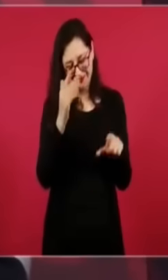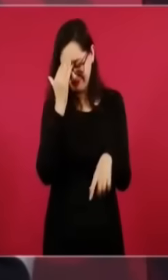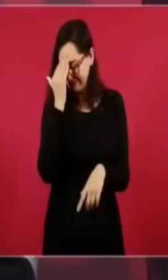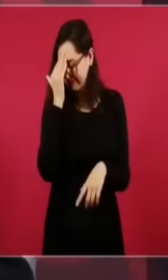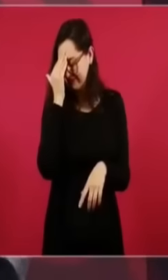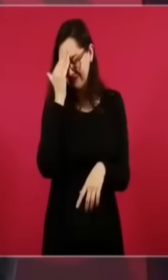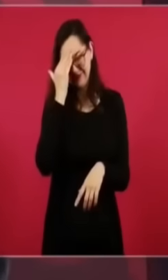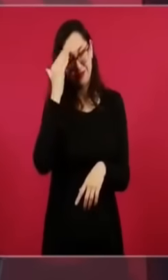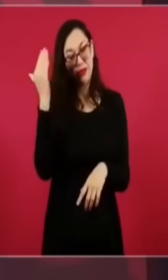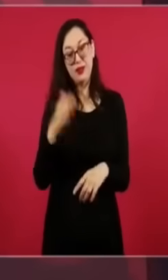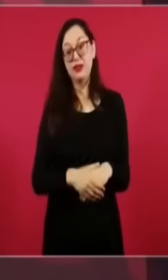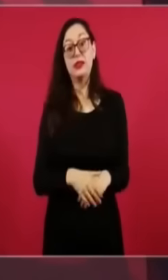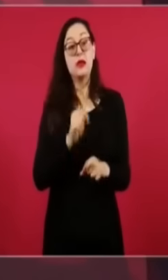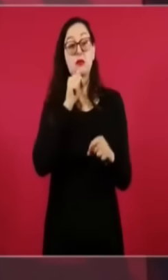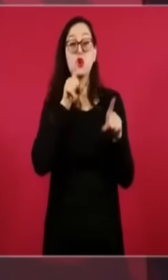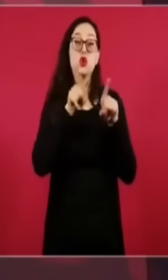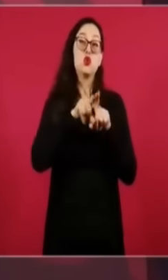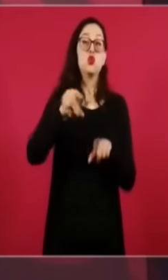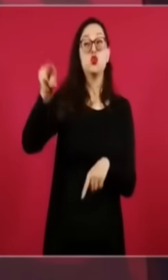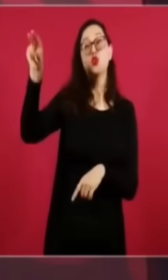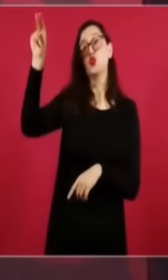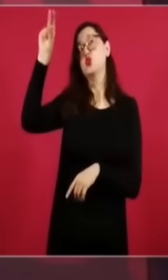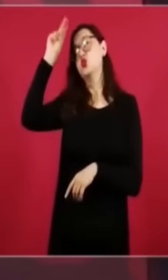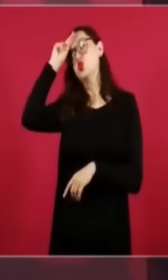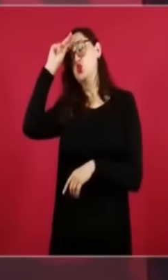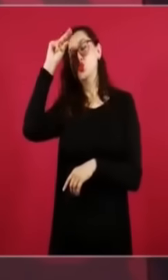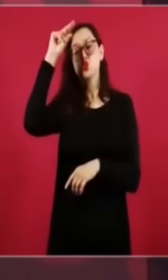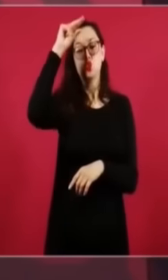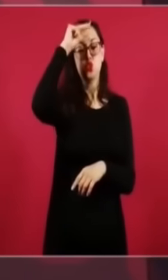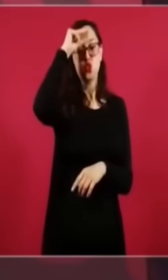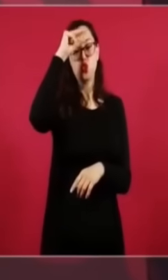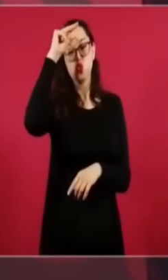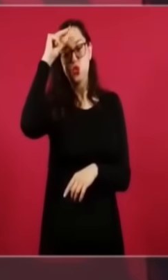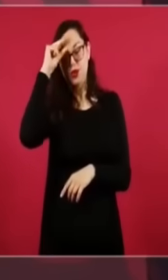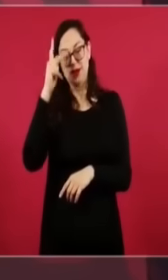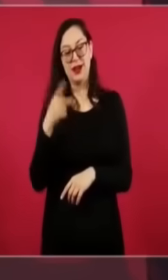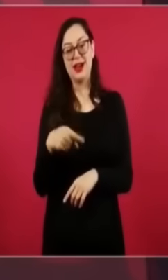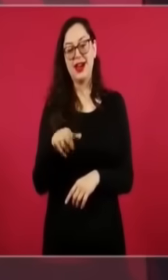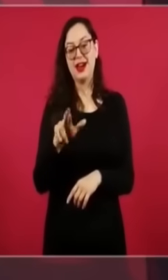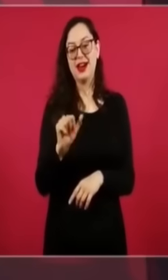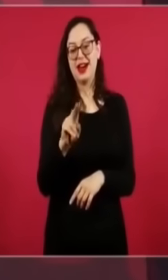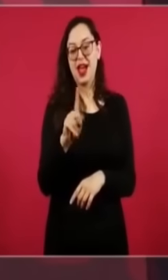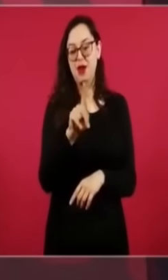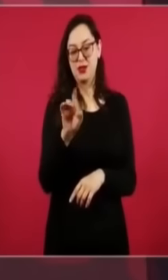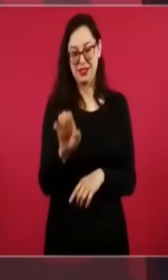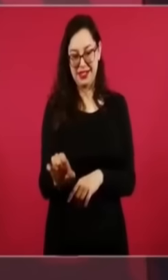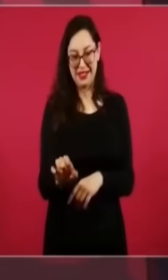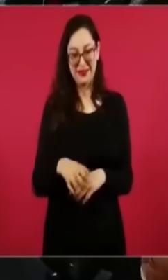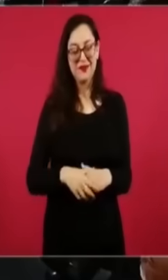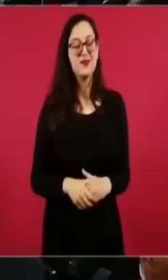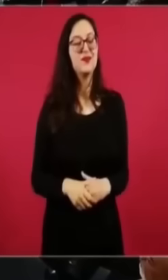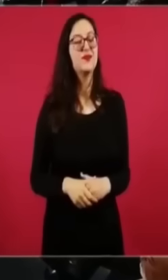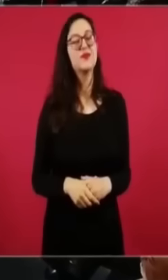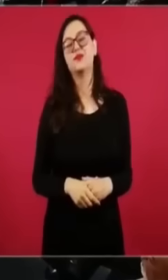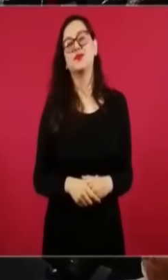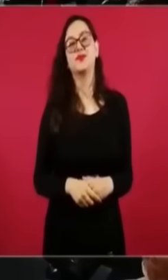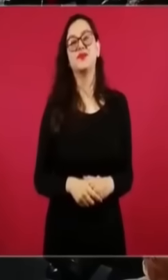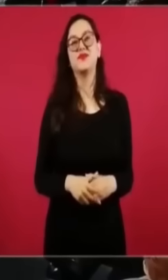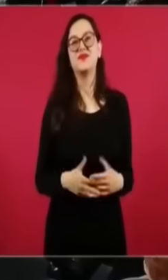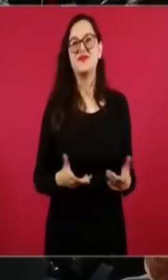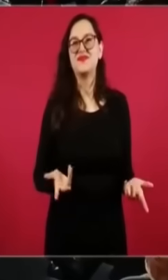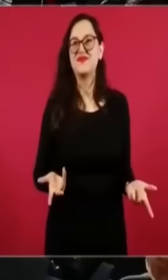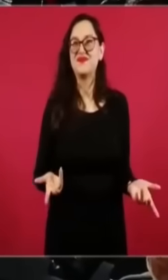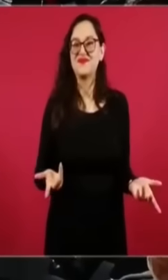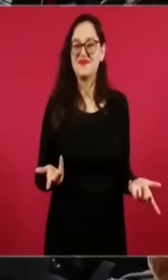pagar pensión. Ahora, adulto mayor, persona con discapacidad, madre trabajadora, le invito a que me ayude a